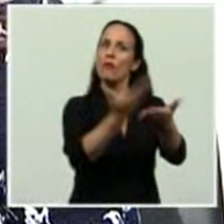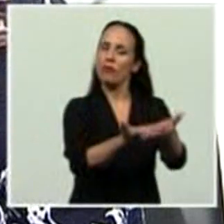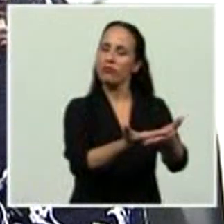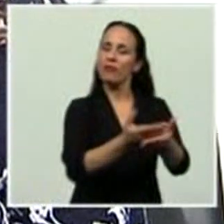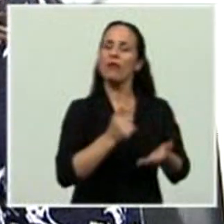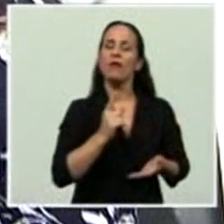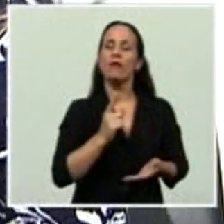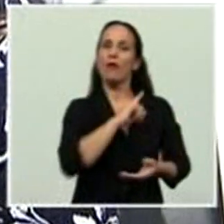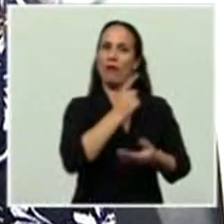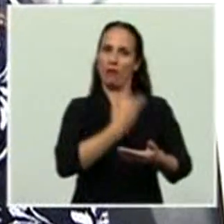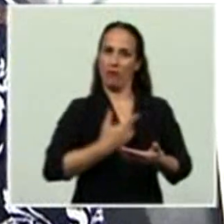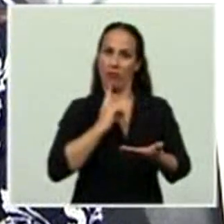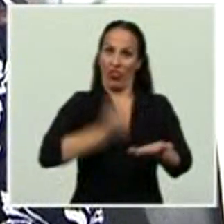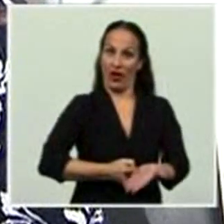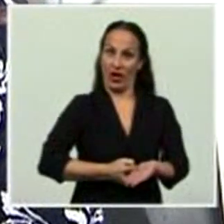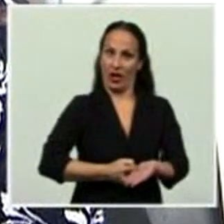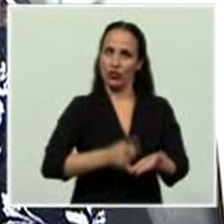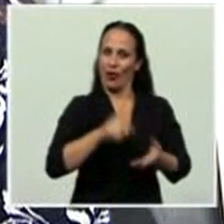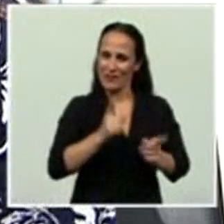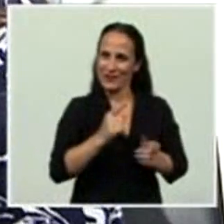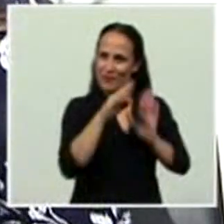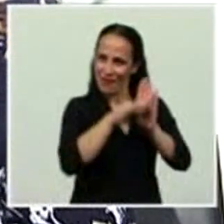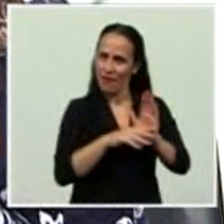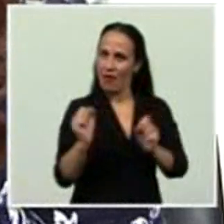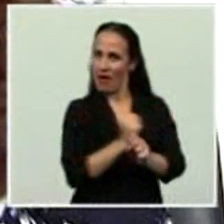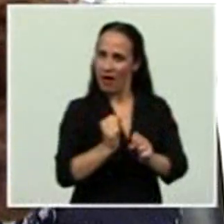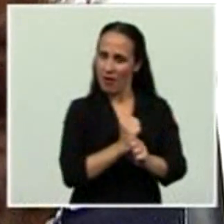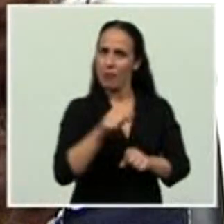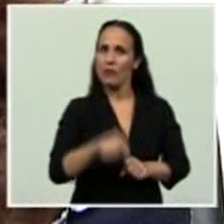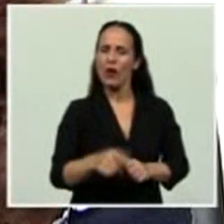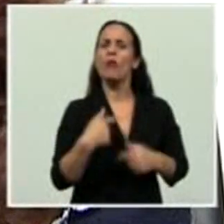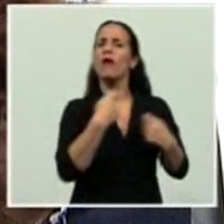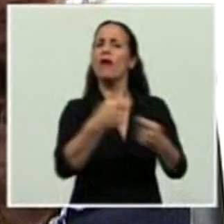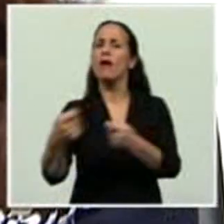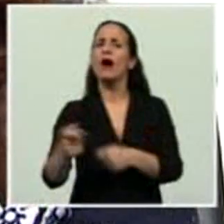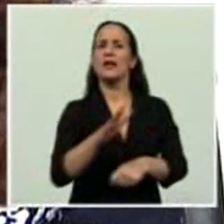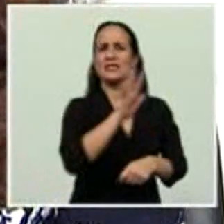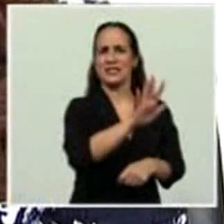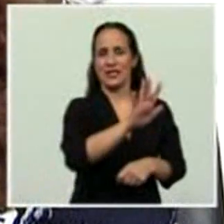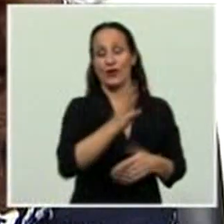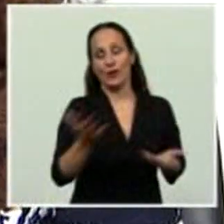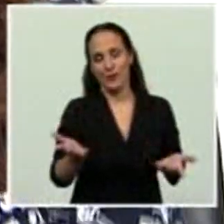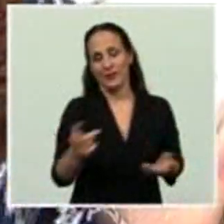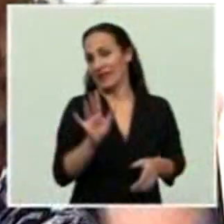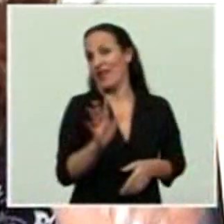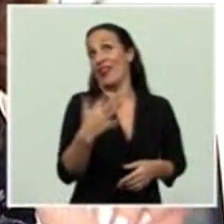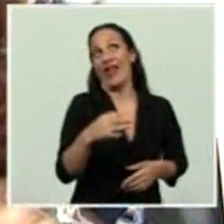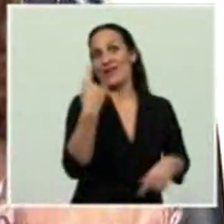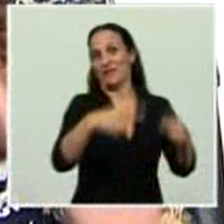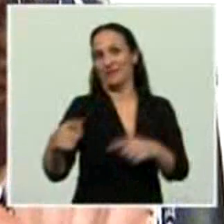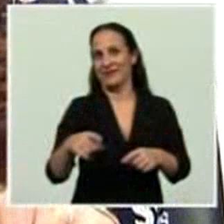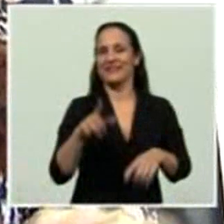del decreto que aprueba esta convención precisamente a cinco como corresponde la universidad